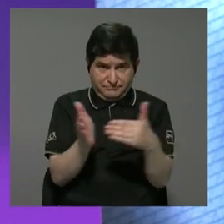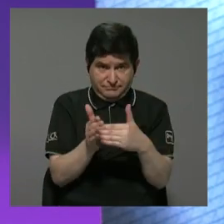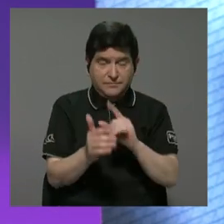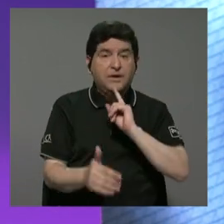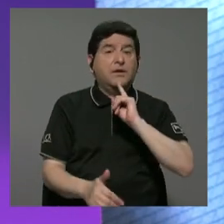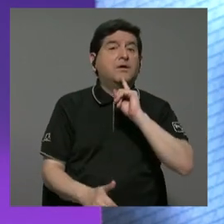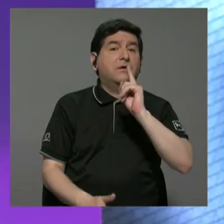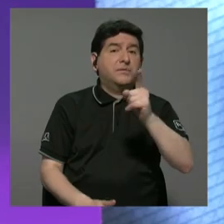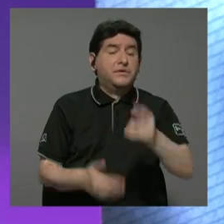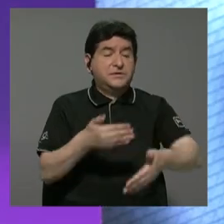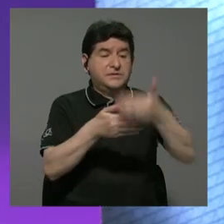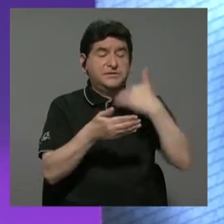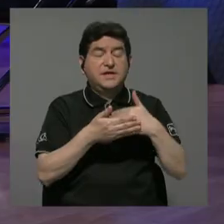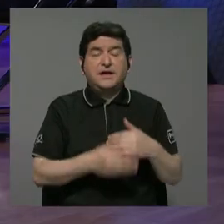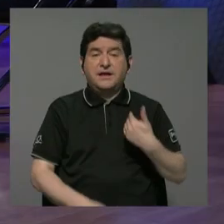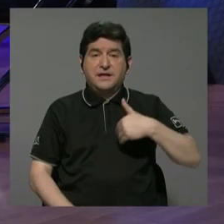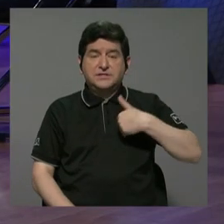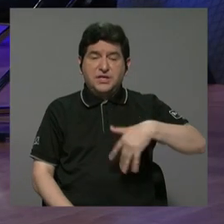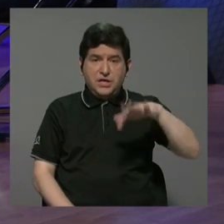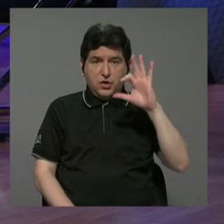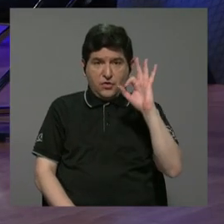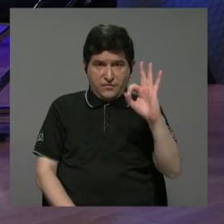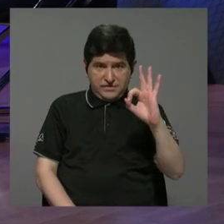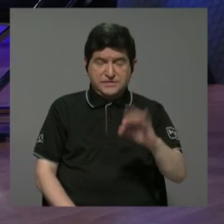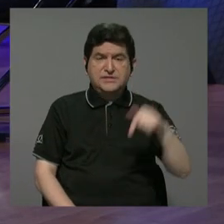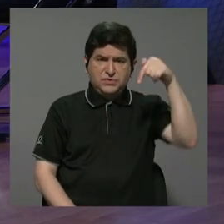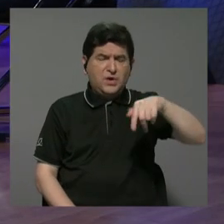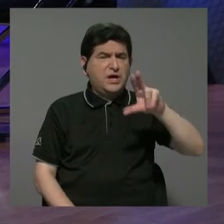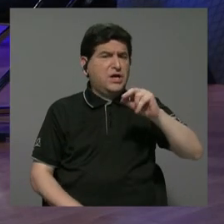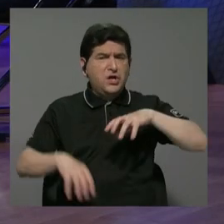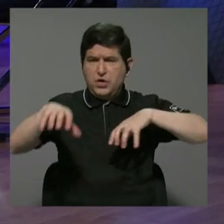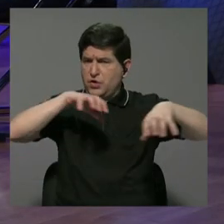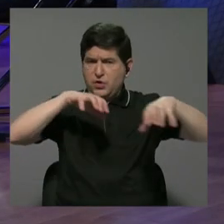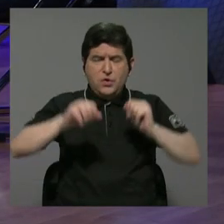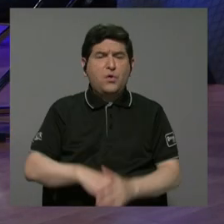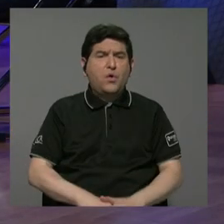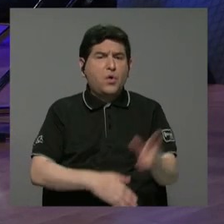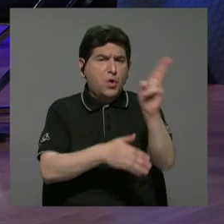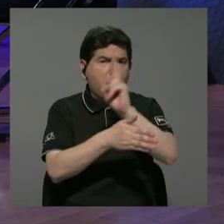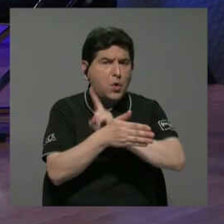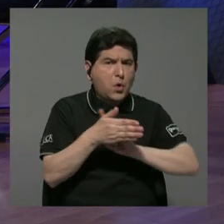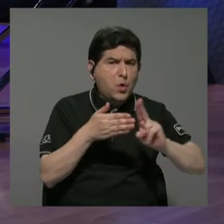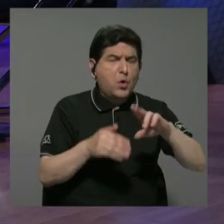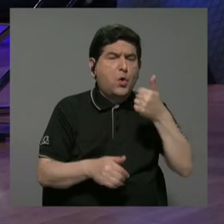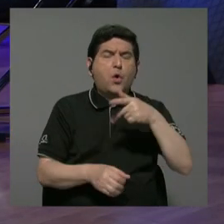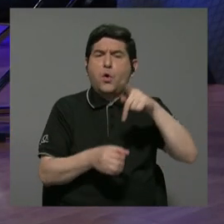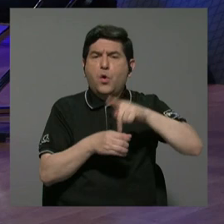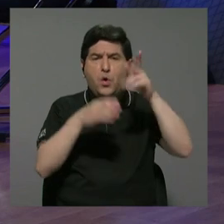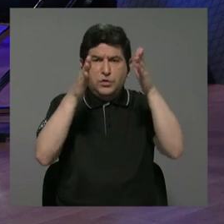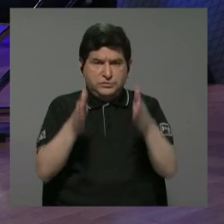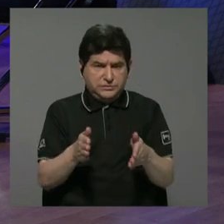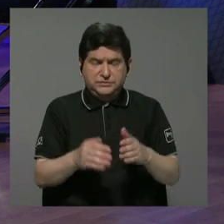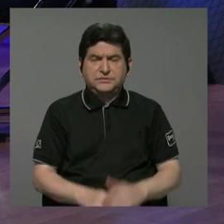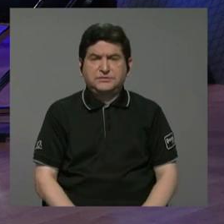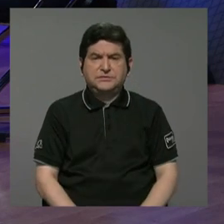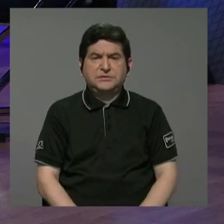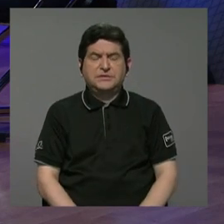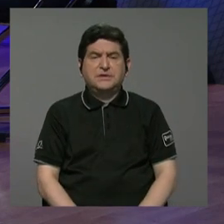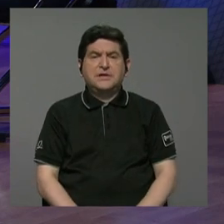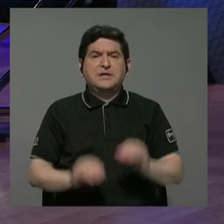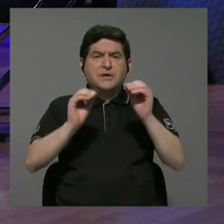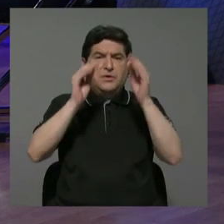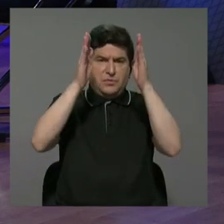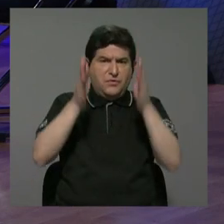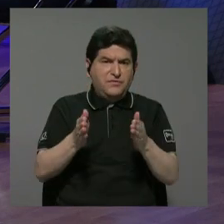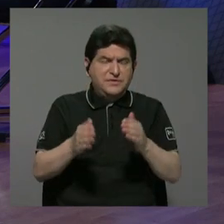lo dijo don Francisco, aquí no estamos movilizándonos, o las universidades y otros actores, ¿verdad?, del Magisterio